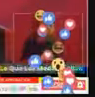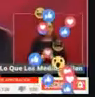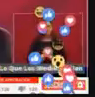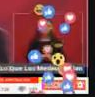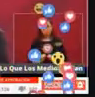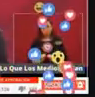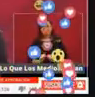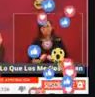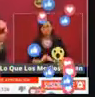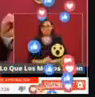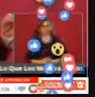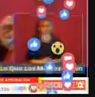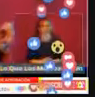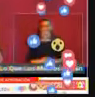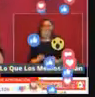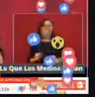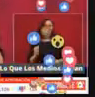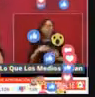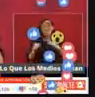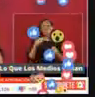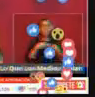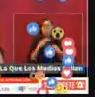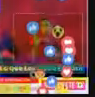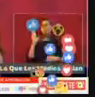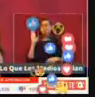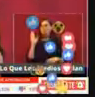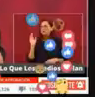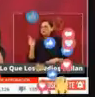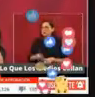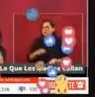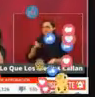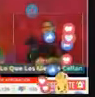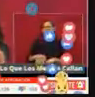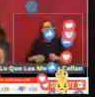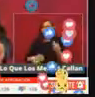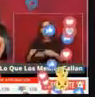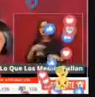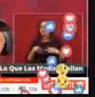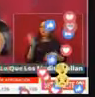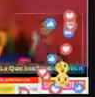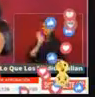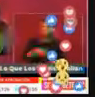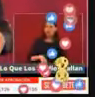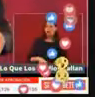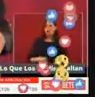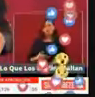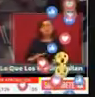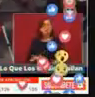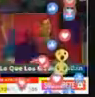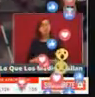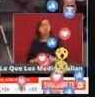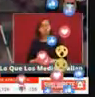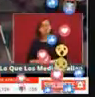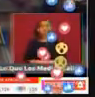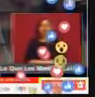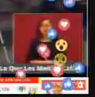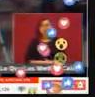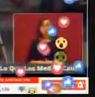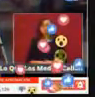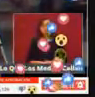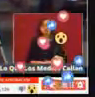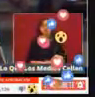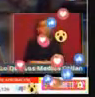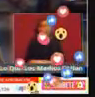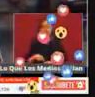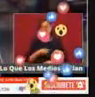¿eh? Tampoco ofendas, señor. No los ofendas. O sea, y respeta, se coño. Se padece de